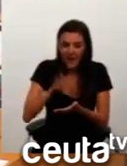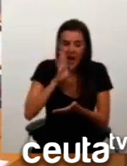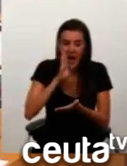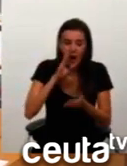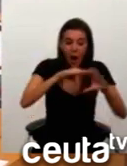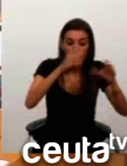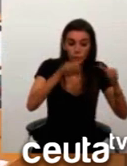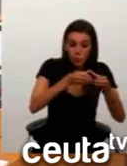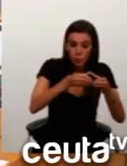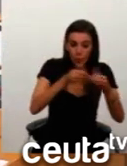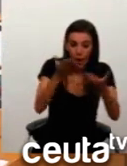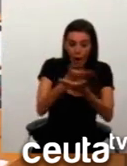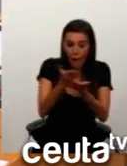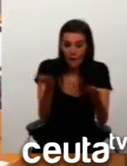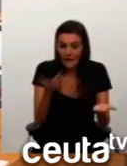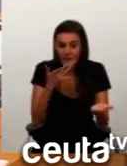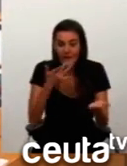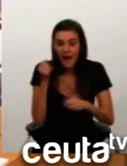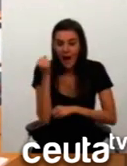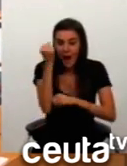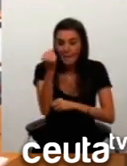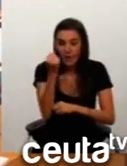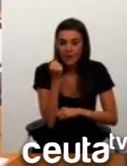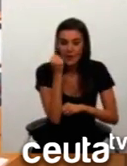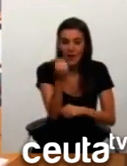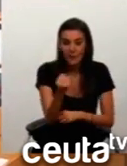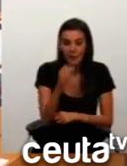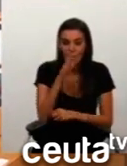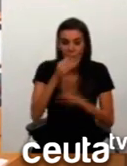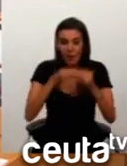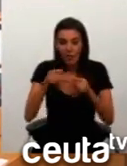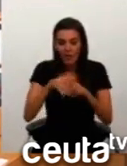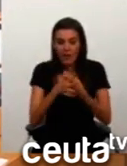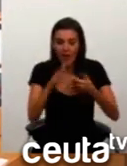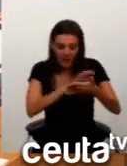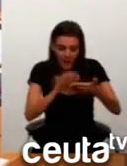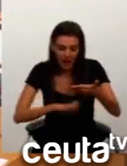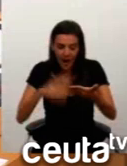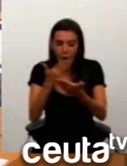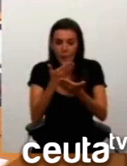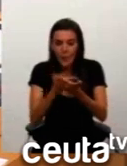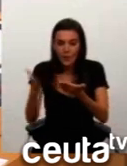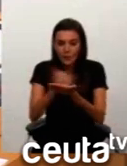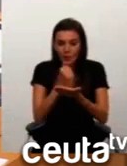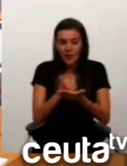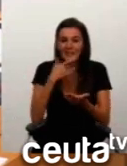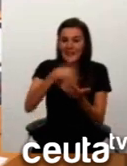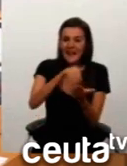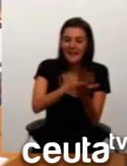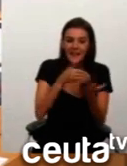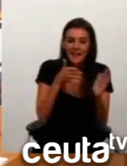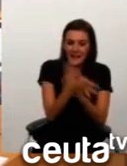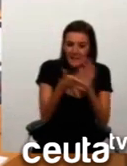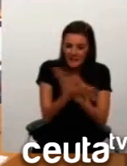personal que nos ofrece tanto apoyo y que, bueno, pues nos ayuda a la hora de redactar las propuestas que traemos al Pleno, las interpelaciones,